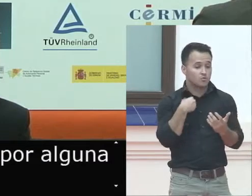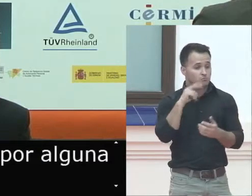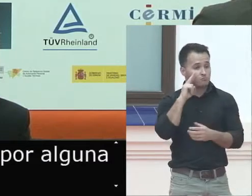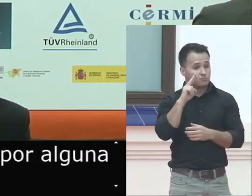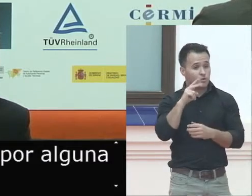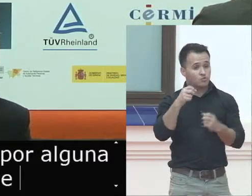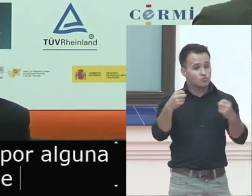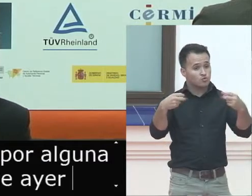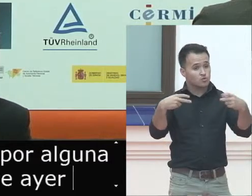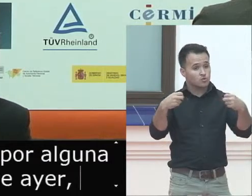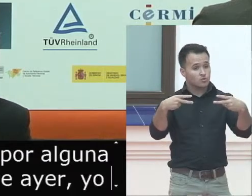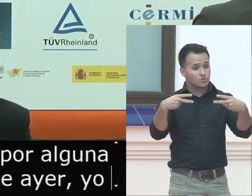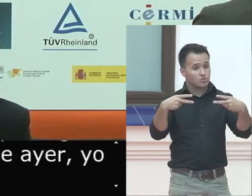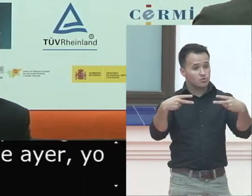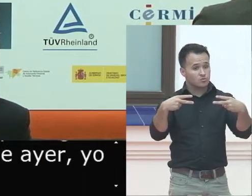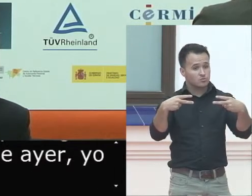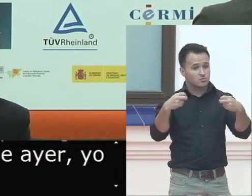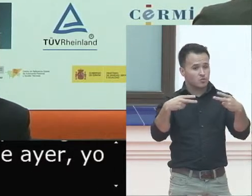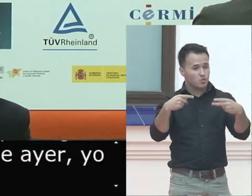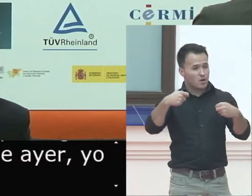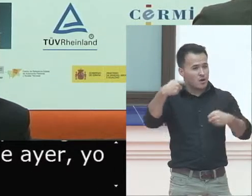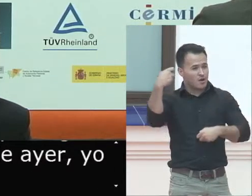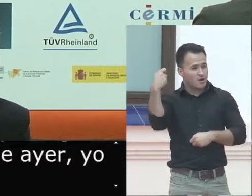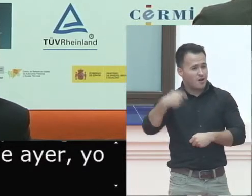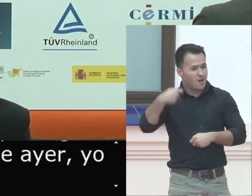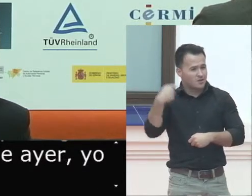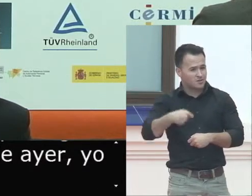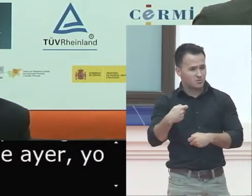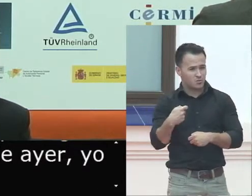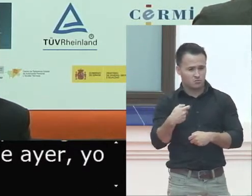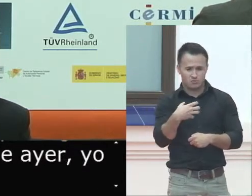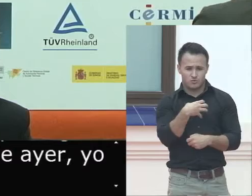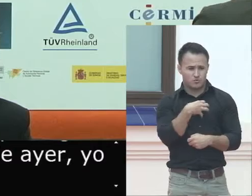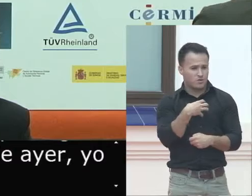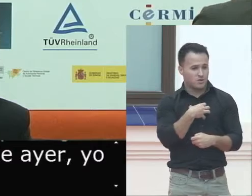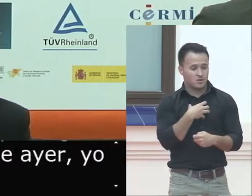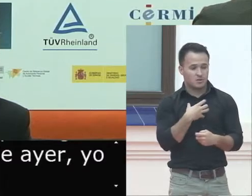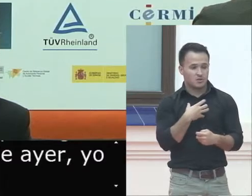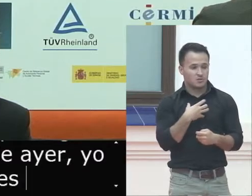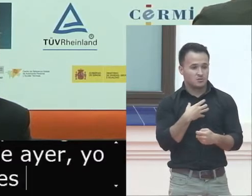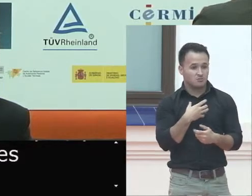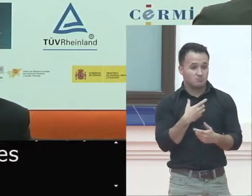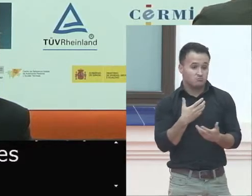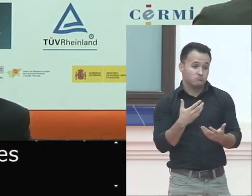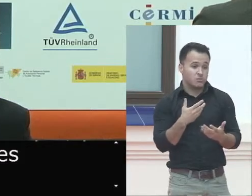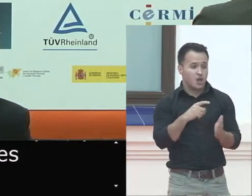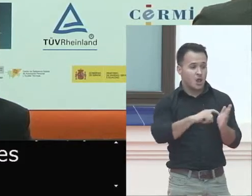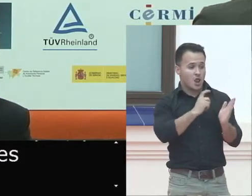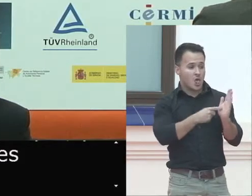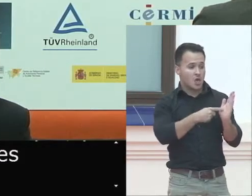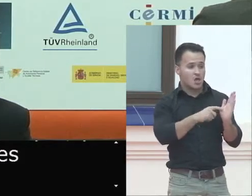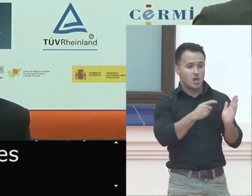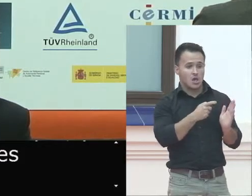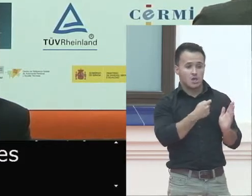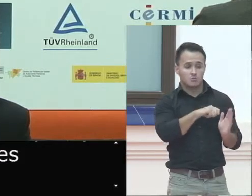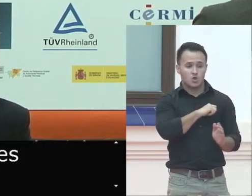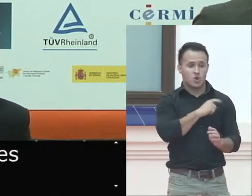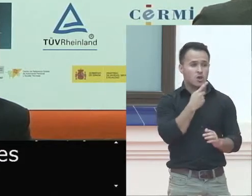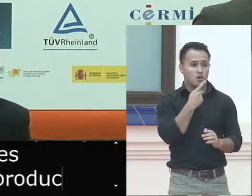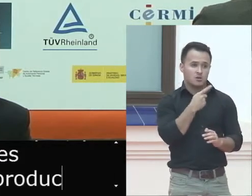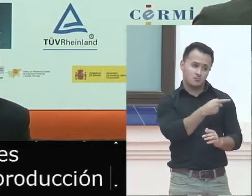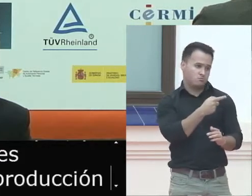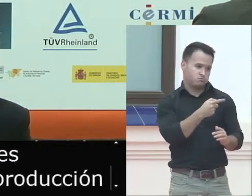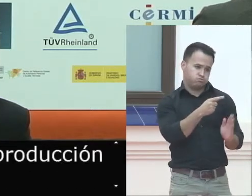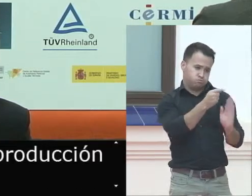el subtítulo es algo como dicen, el subtítulo es carísimo, no se puede hacer, no se puede hacer. Y en la producción española tampoco, es que es inviable porque es que